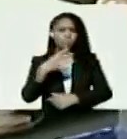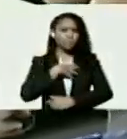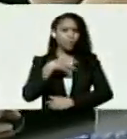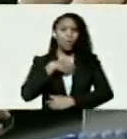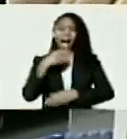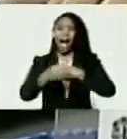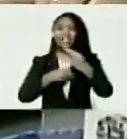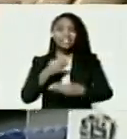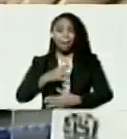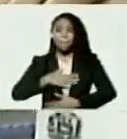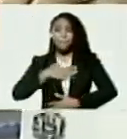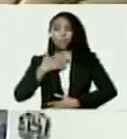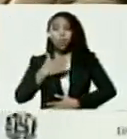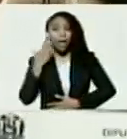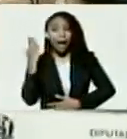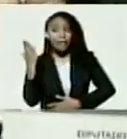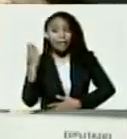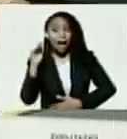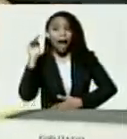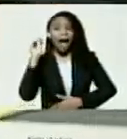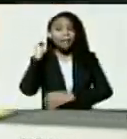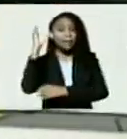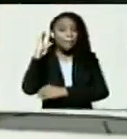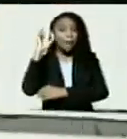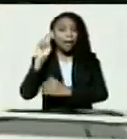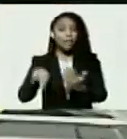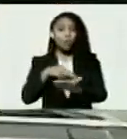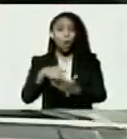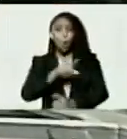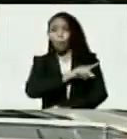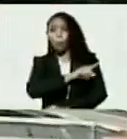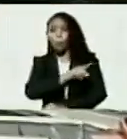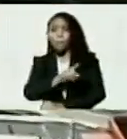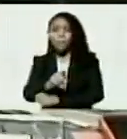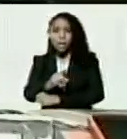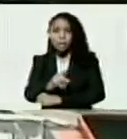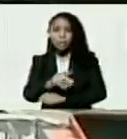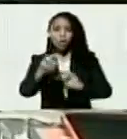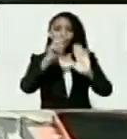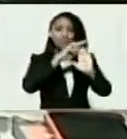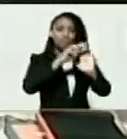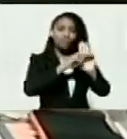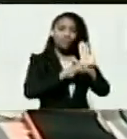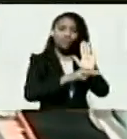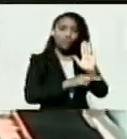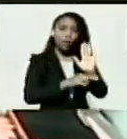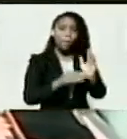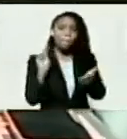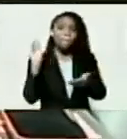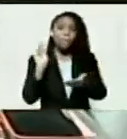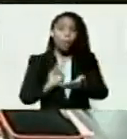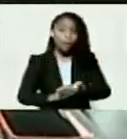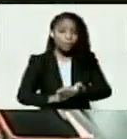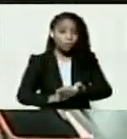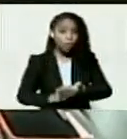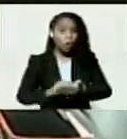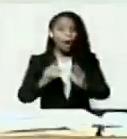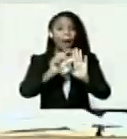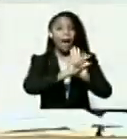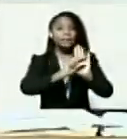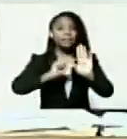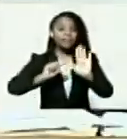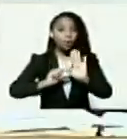la posibilidad de que la Asamblea Nacional cumpliera con los requisitos establecidos en el